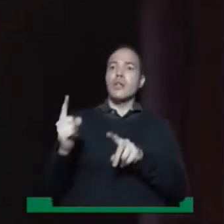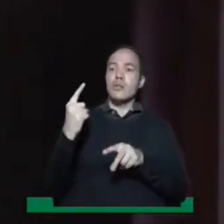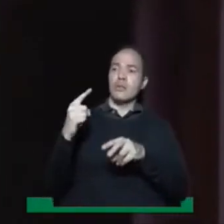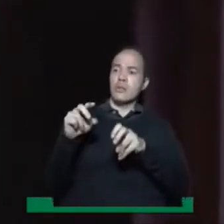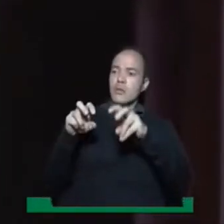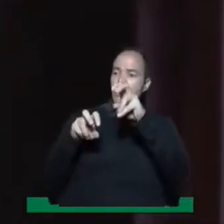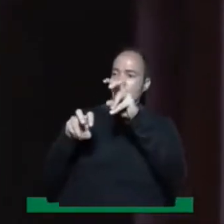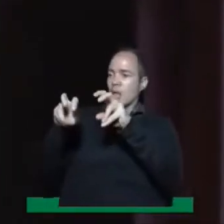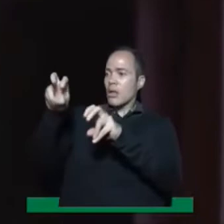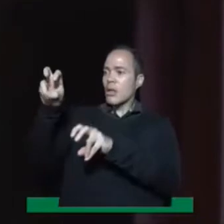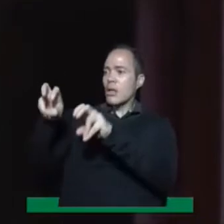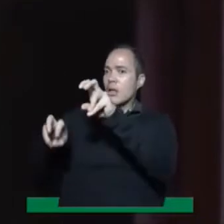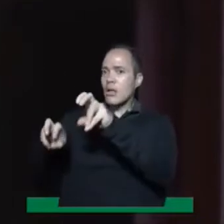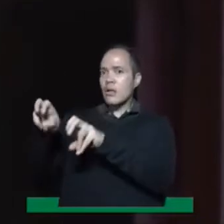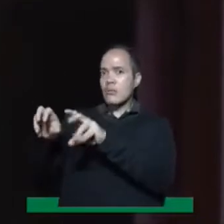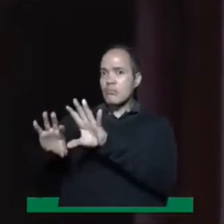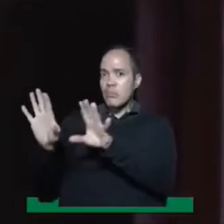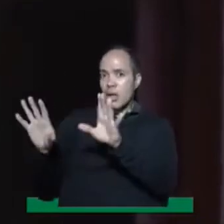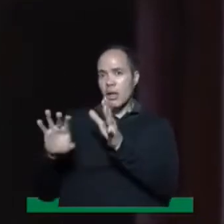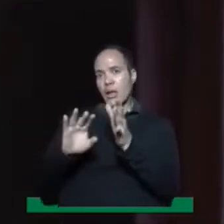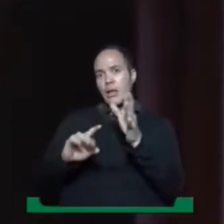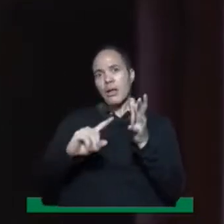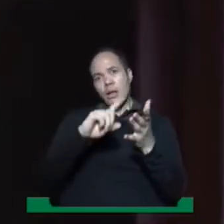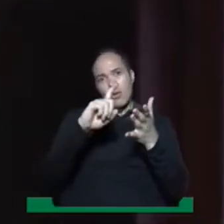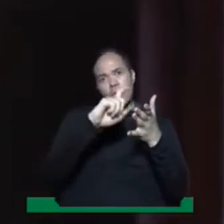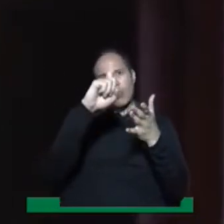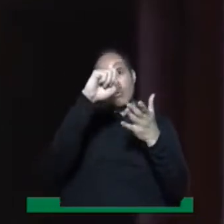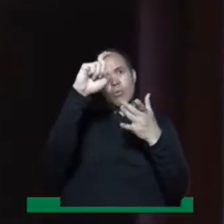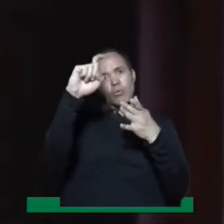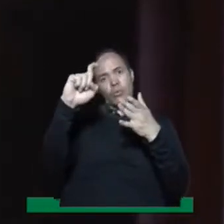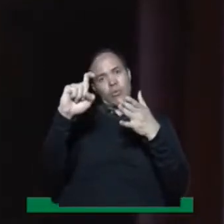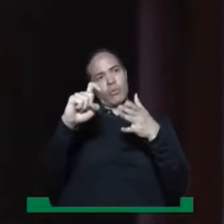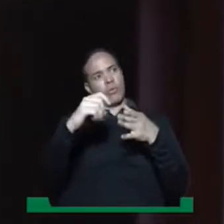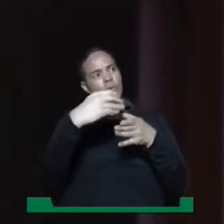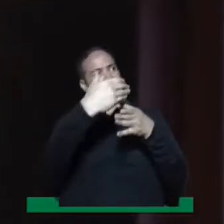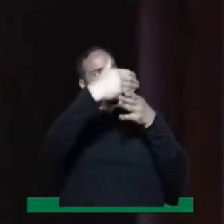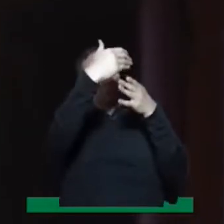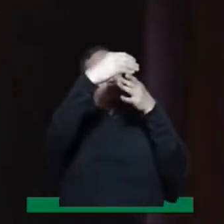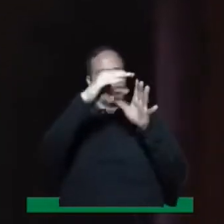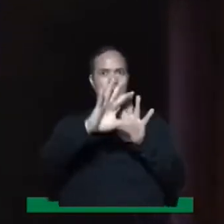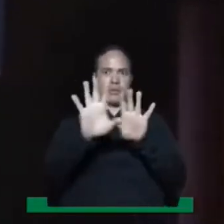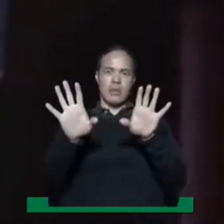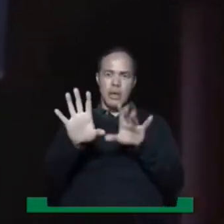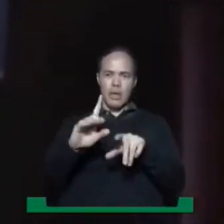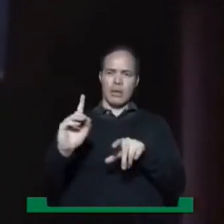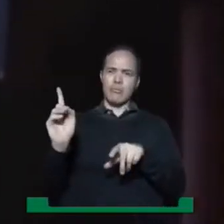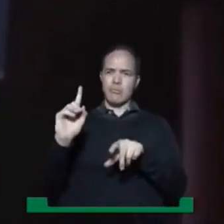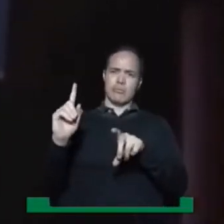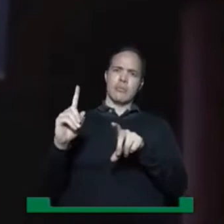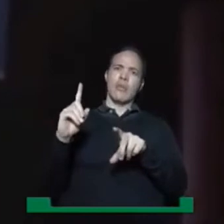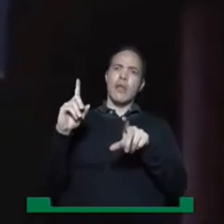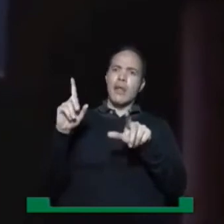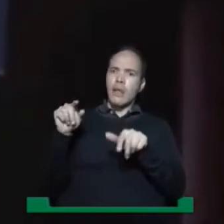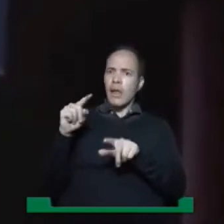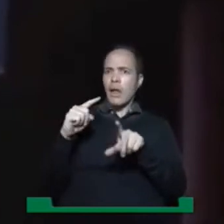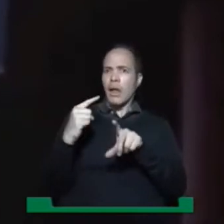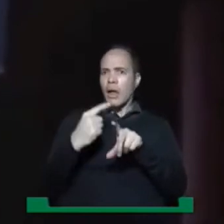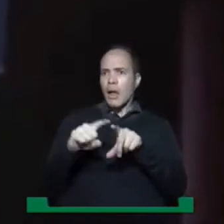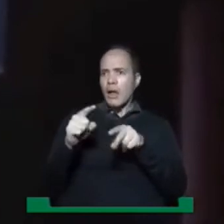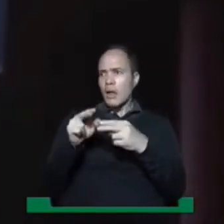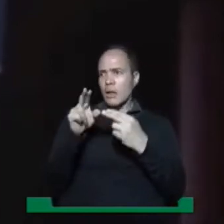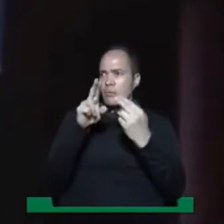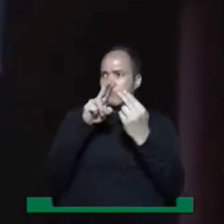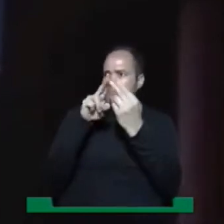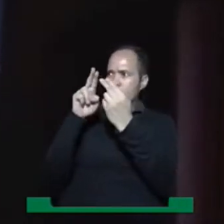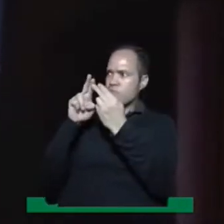y los grafitis sino que conocemos distintos barrios de la comuna beneficiamos más personas y